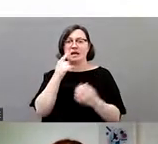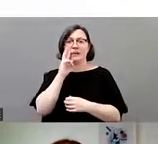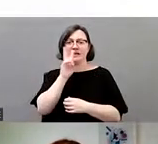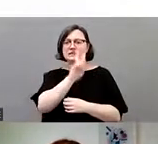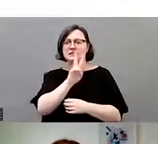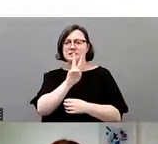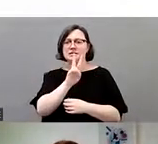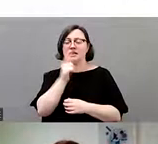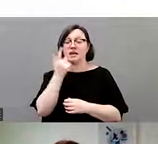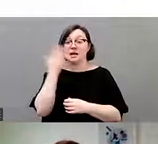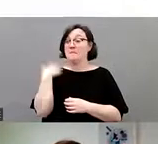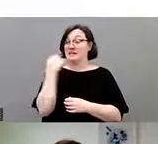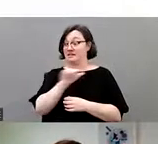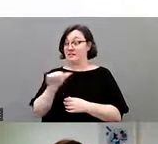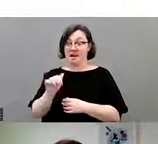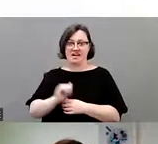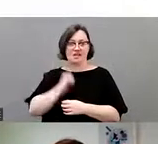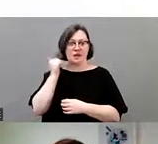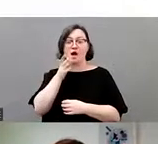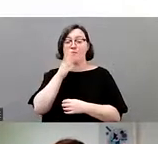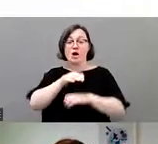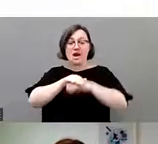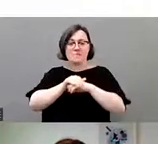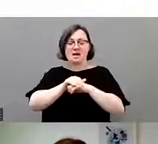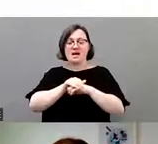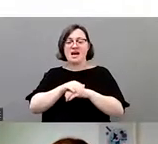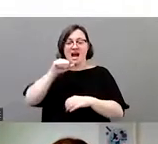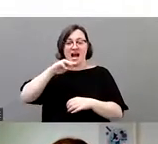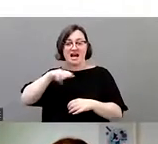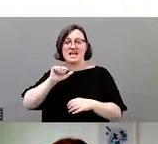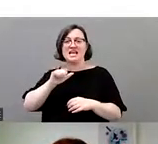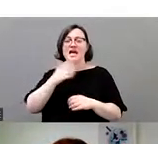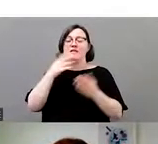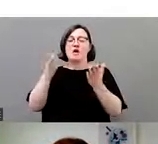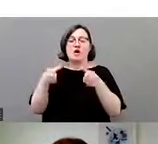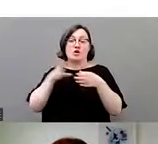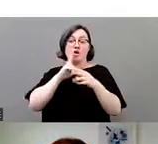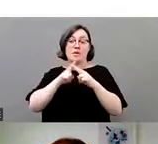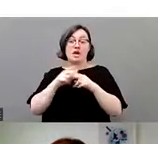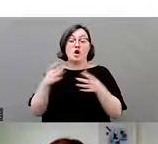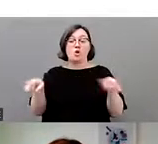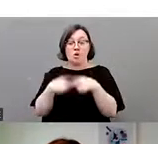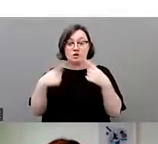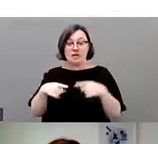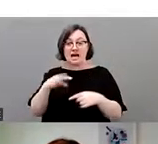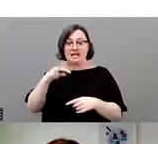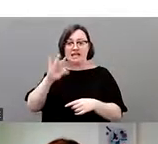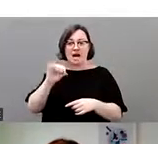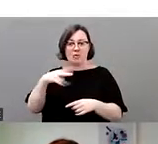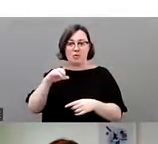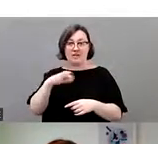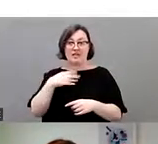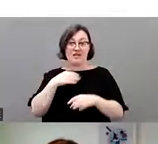porque es de la semana pasada, porque a una amiga, a Anne, le gusta el grupo Taburete, entonces le está poniendo a mi